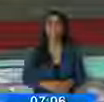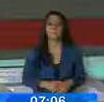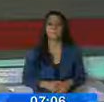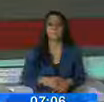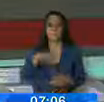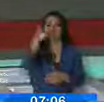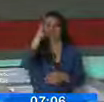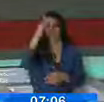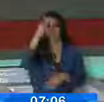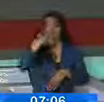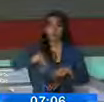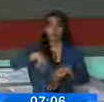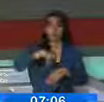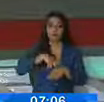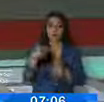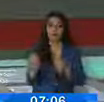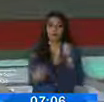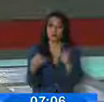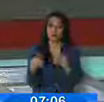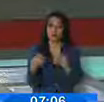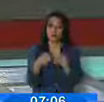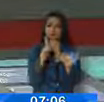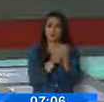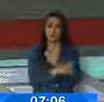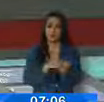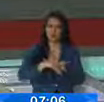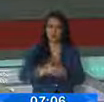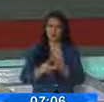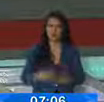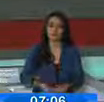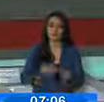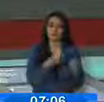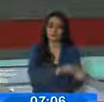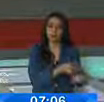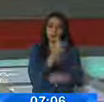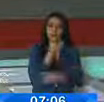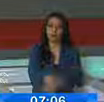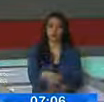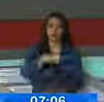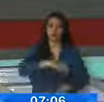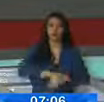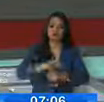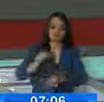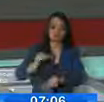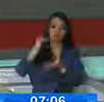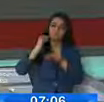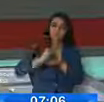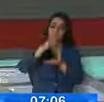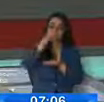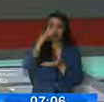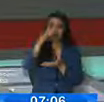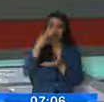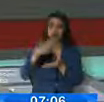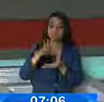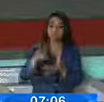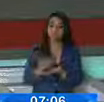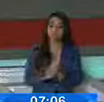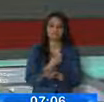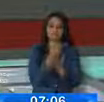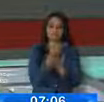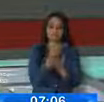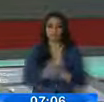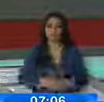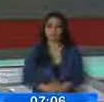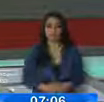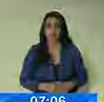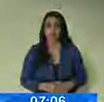la policía nacional recupera un auto reportado como robado además fue capturado un hombre con un kilo de sustancia sujeta fiscalización le contamos